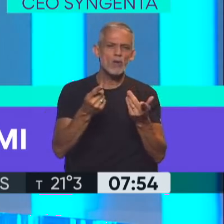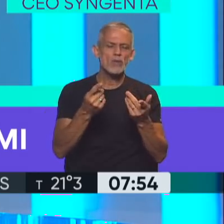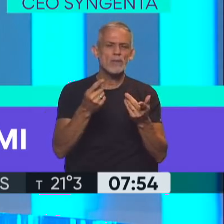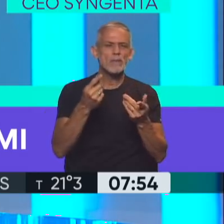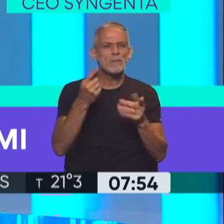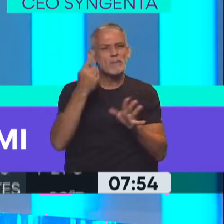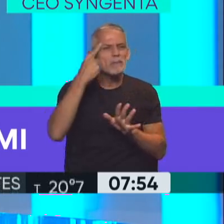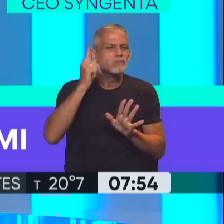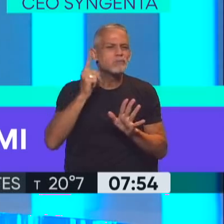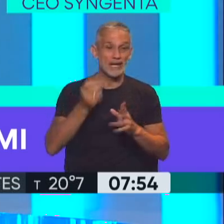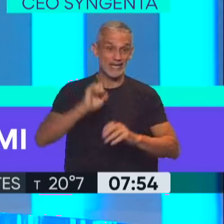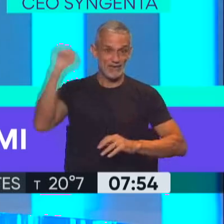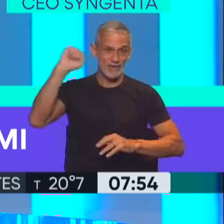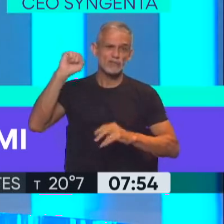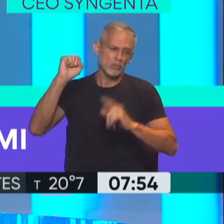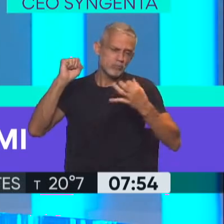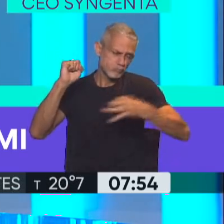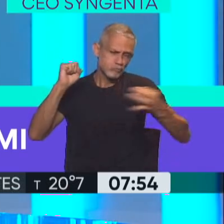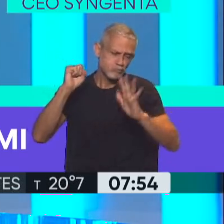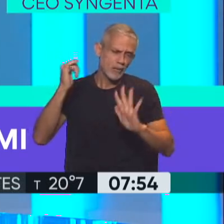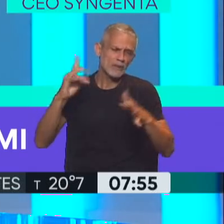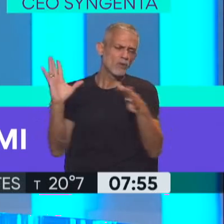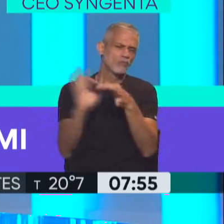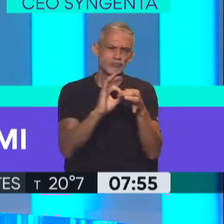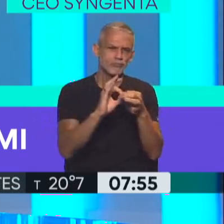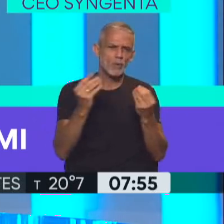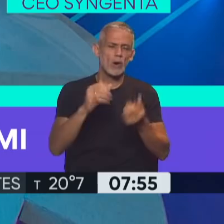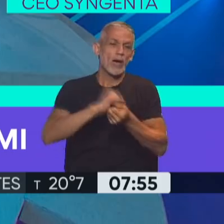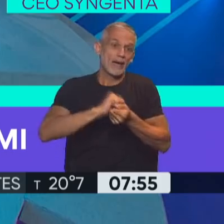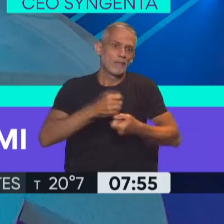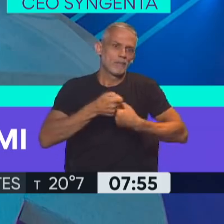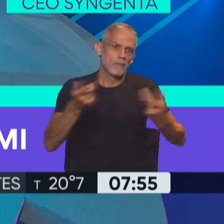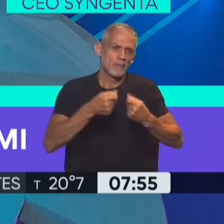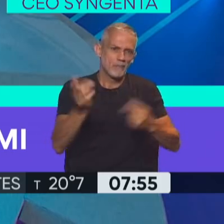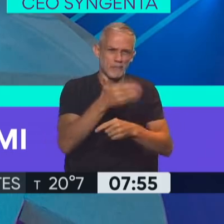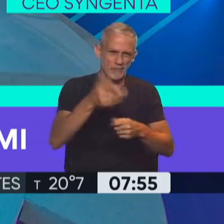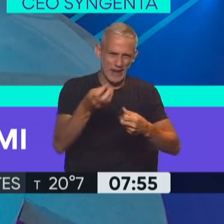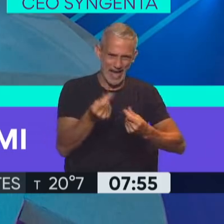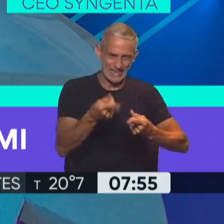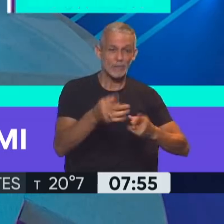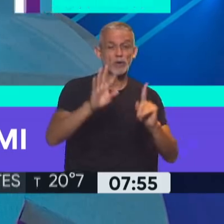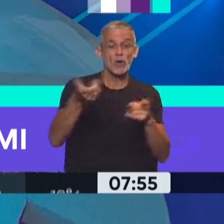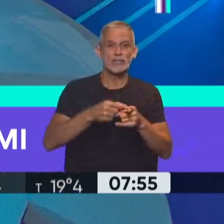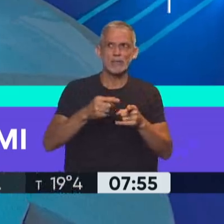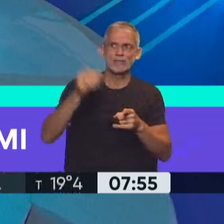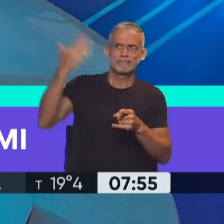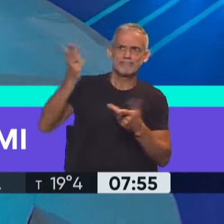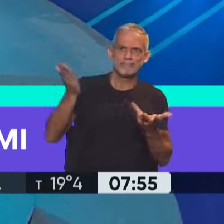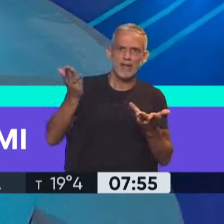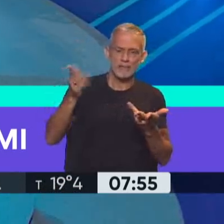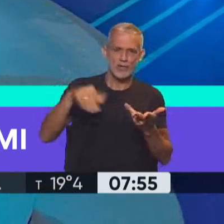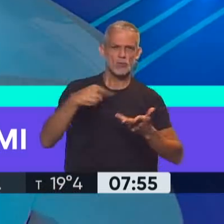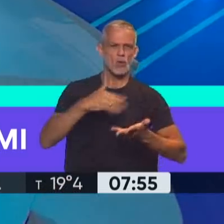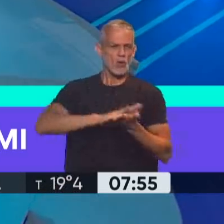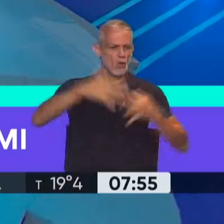porque la inflación es cierto que está muy vinculada a la emisión pero también está vinculada al frente externo vos podés ser muy